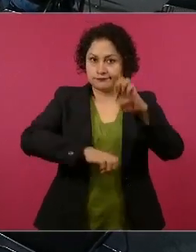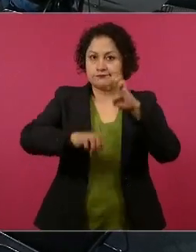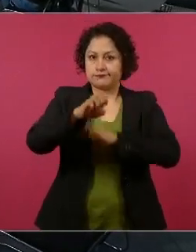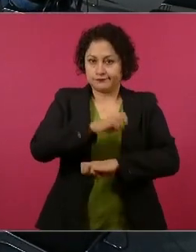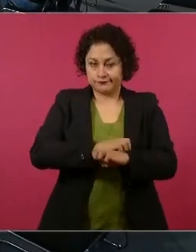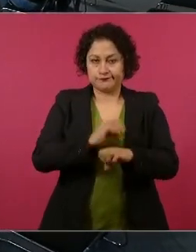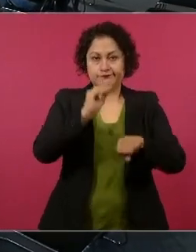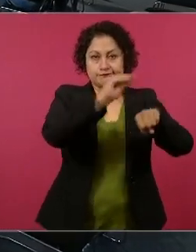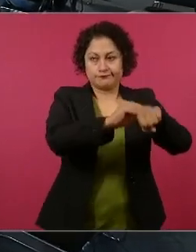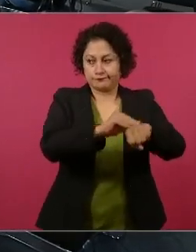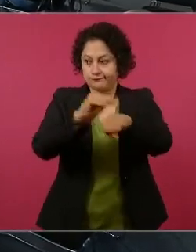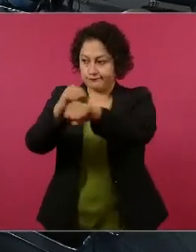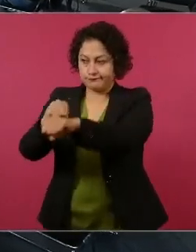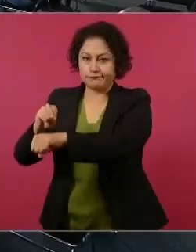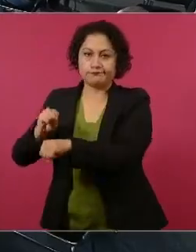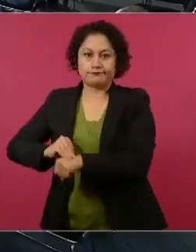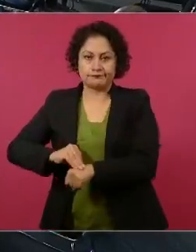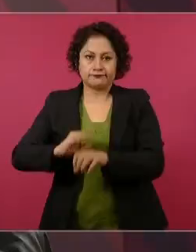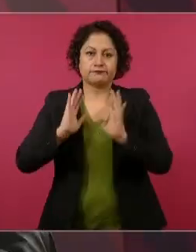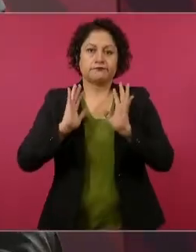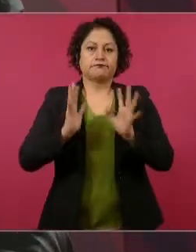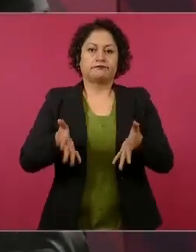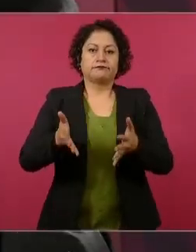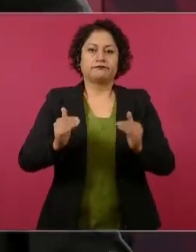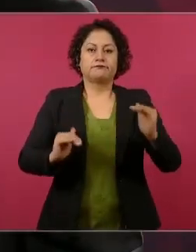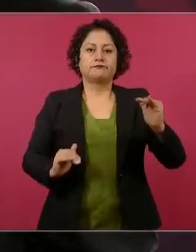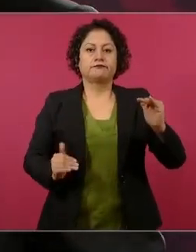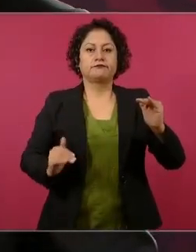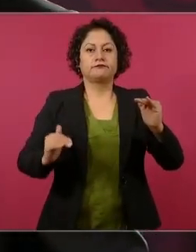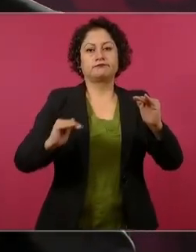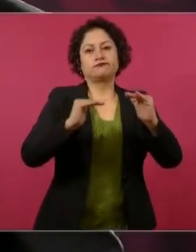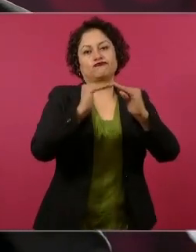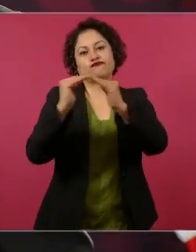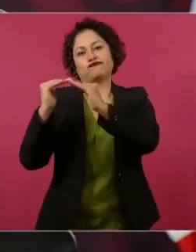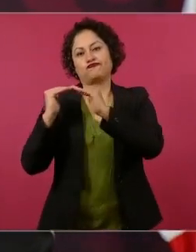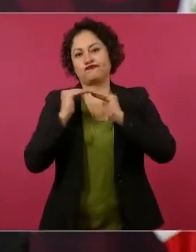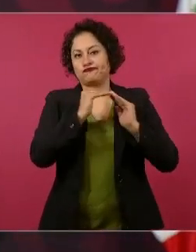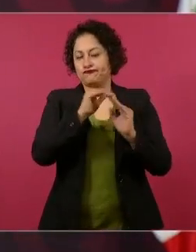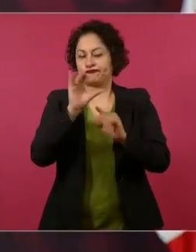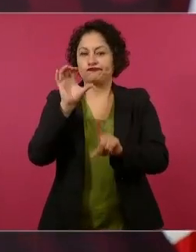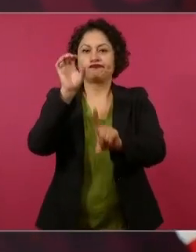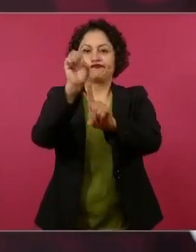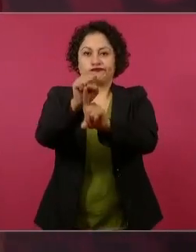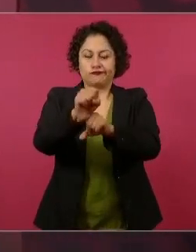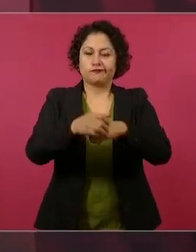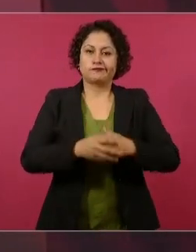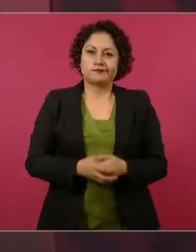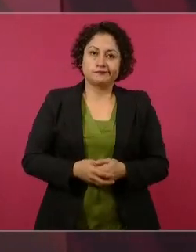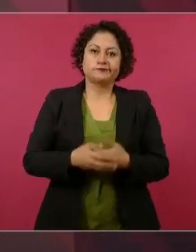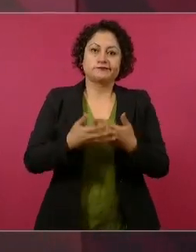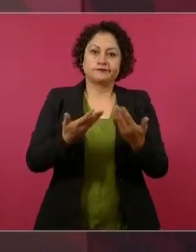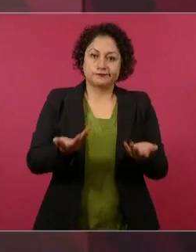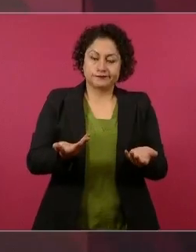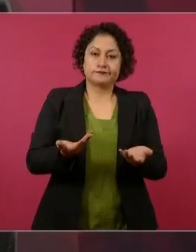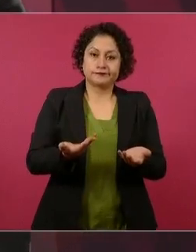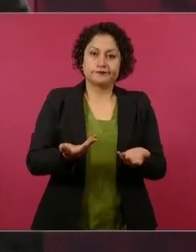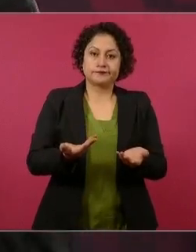distinto este periodo y pues había crecimiento en las zonas turísticas,